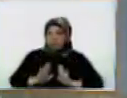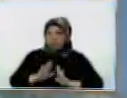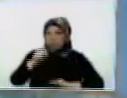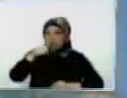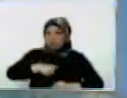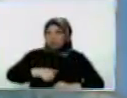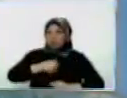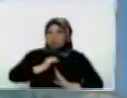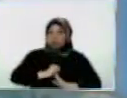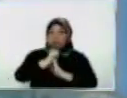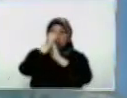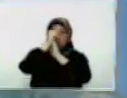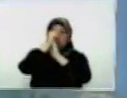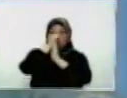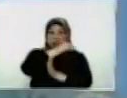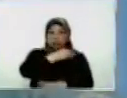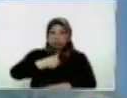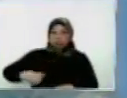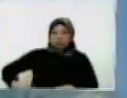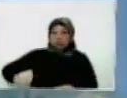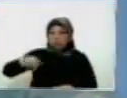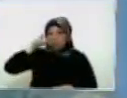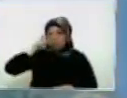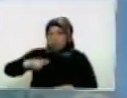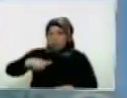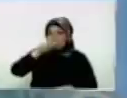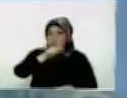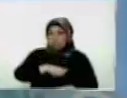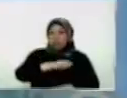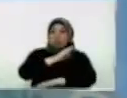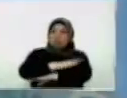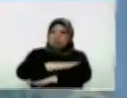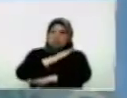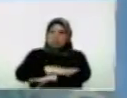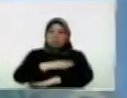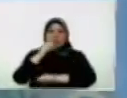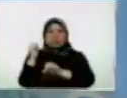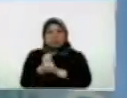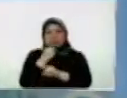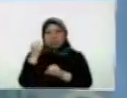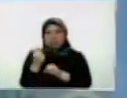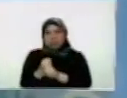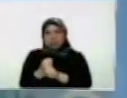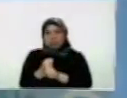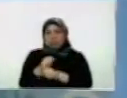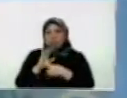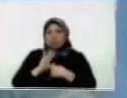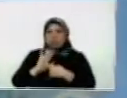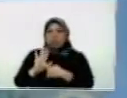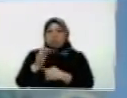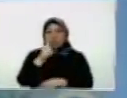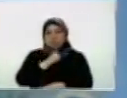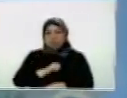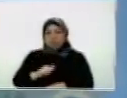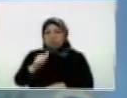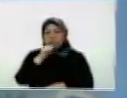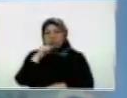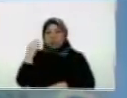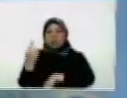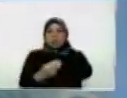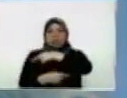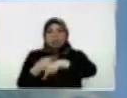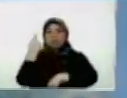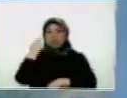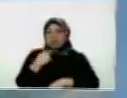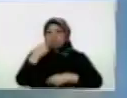un líder que viene del pueblo, hombre sencillo, honesto, trabajador y con suficiente guáramo para mantener la revolución bolivariana y